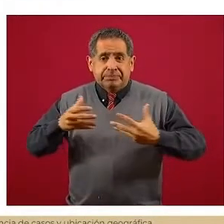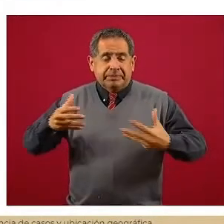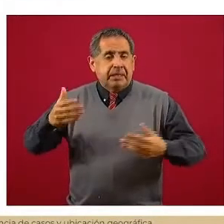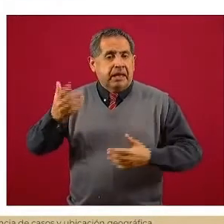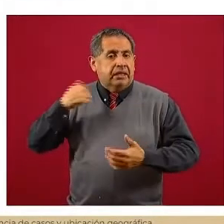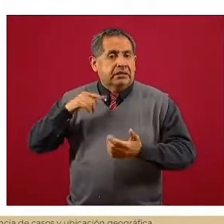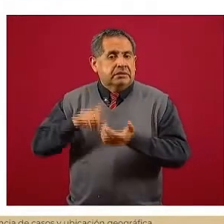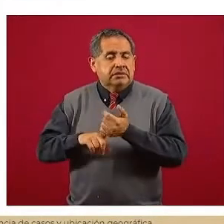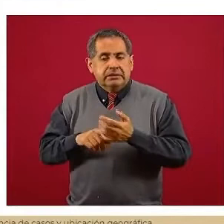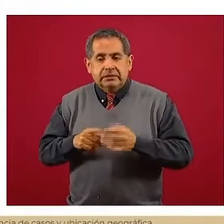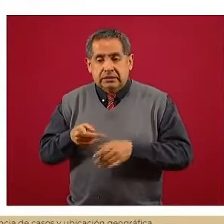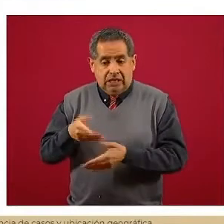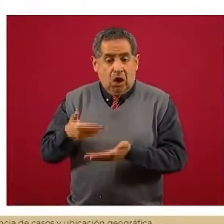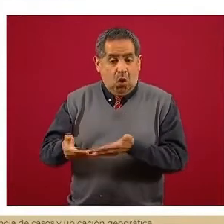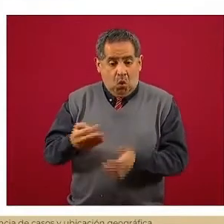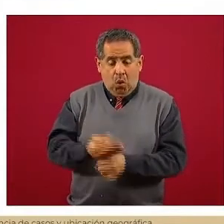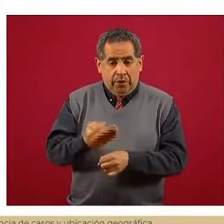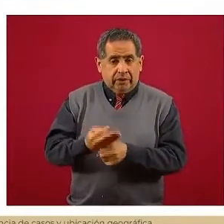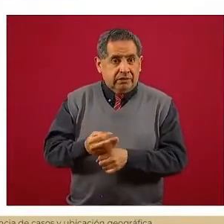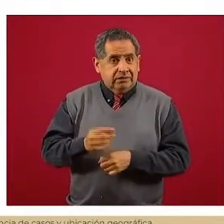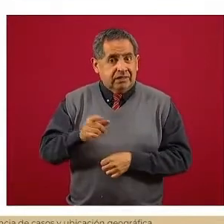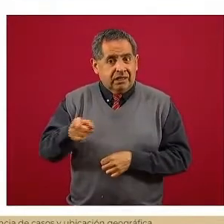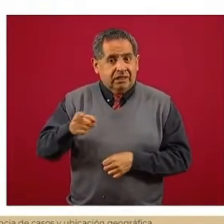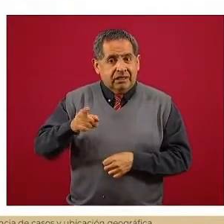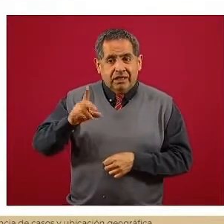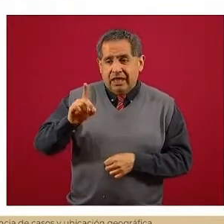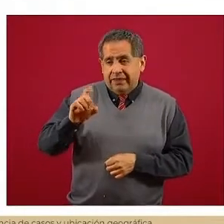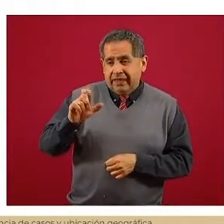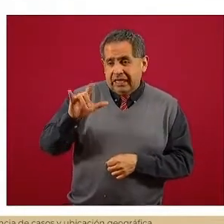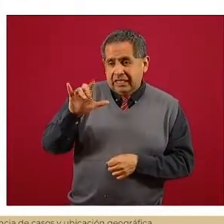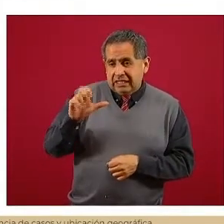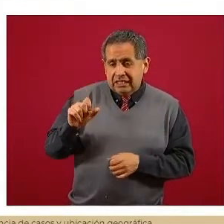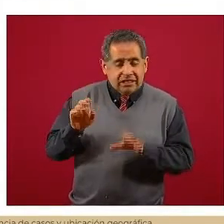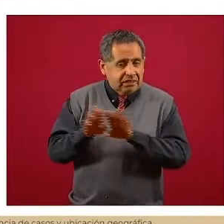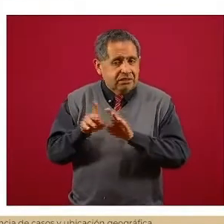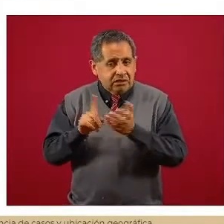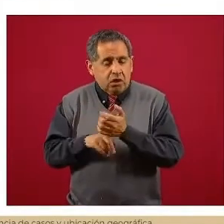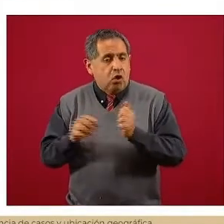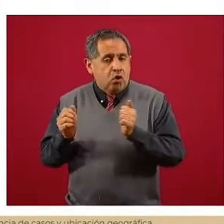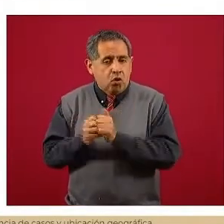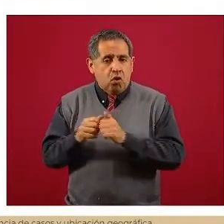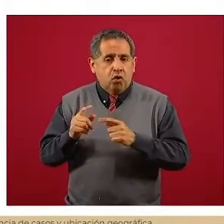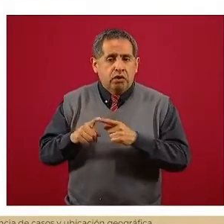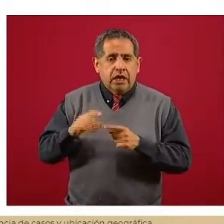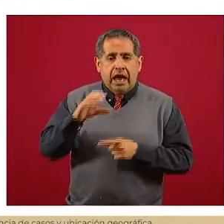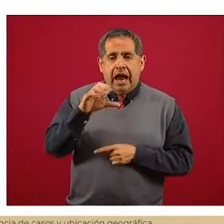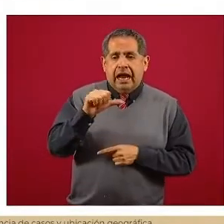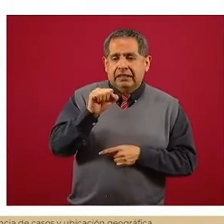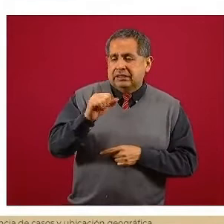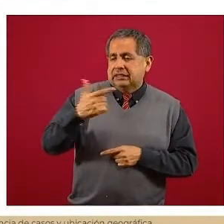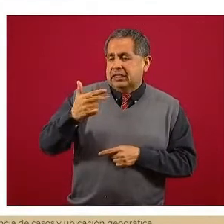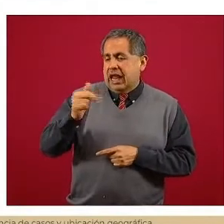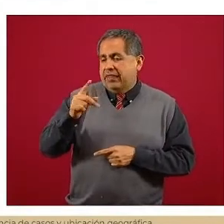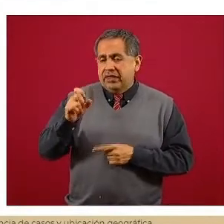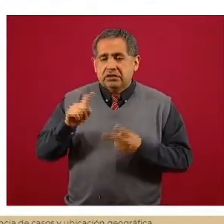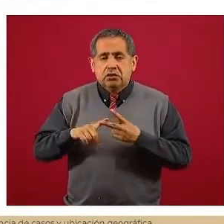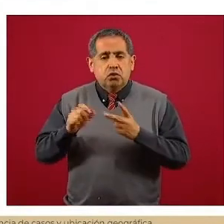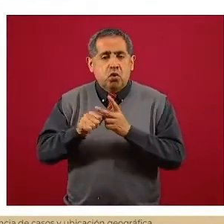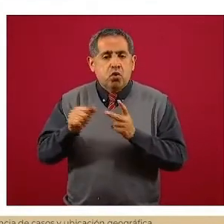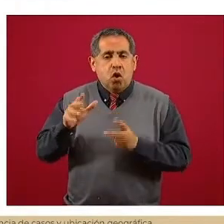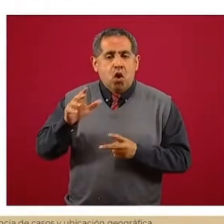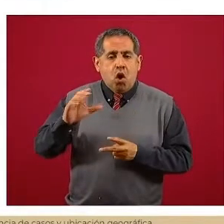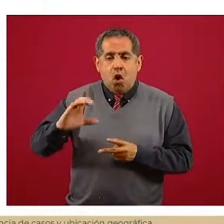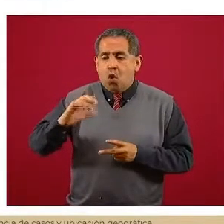primeros, y es el que está contribuyendo en estos momentos, junto con Nuevas Casas Grandes y con Cuauhtémoc,